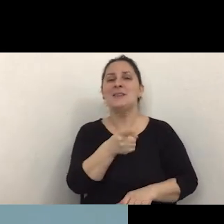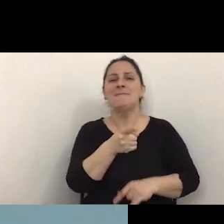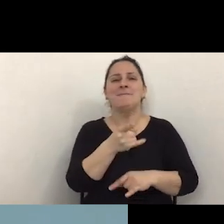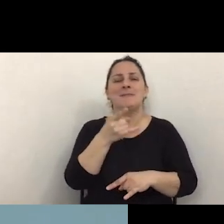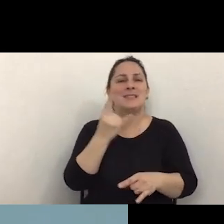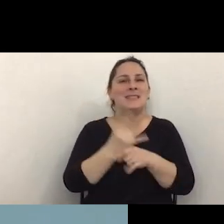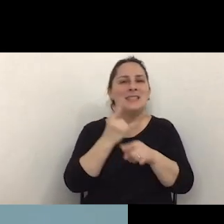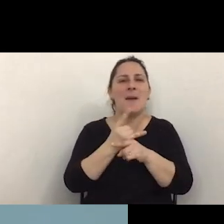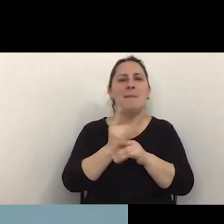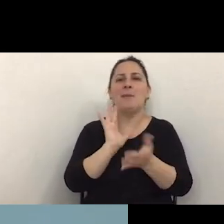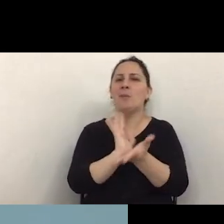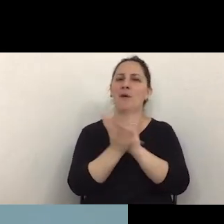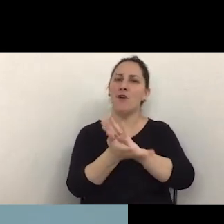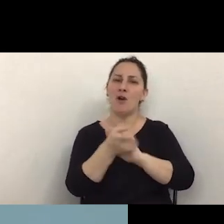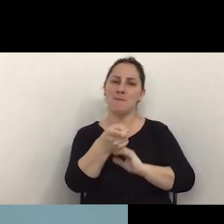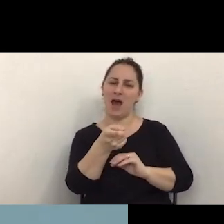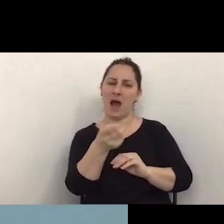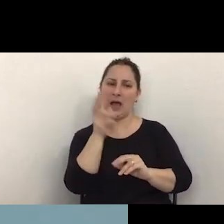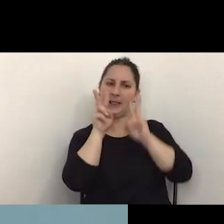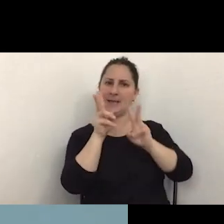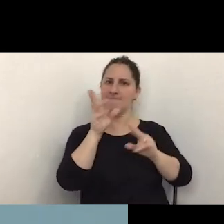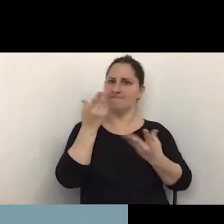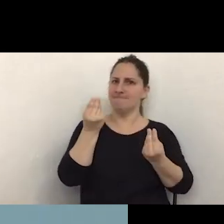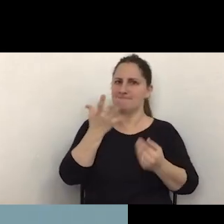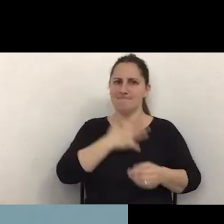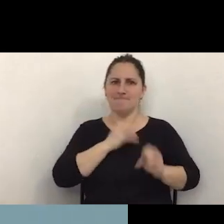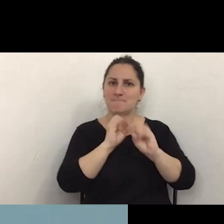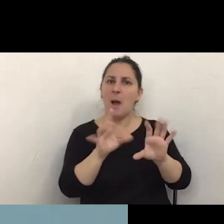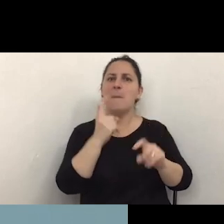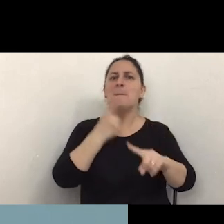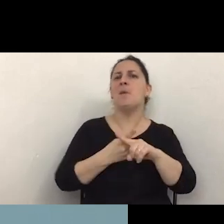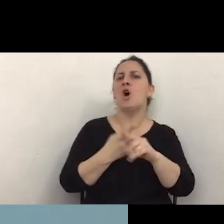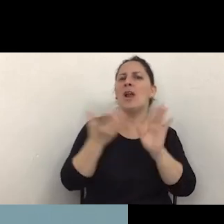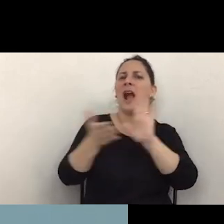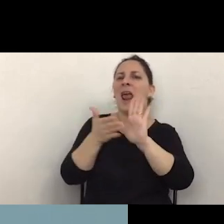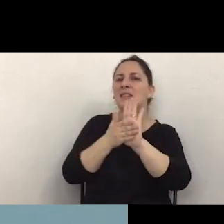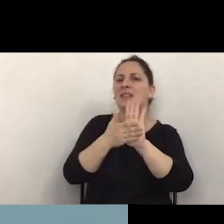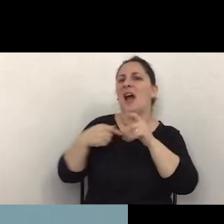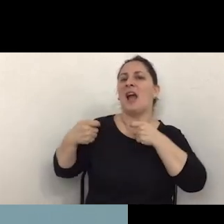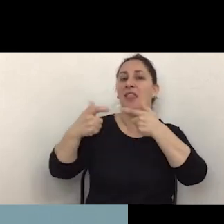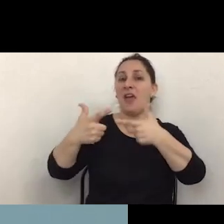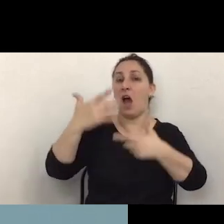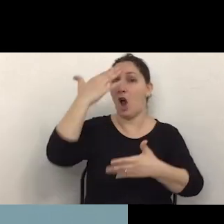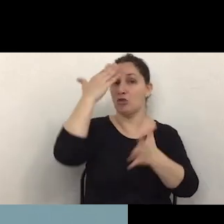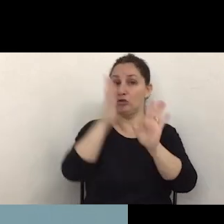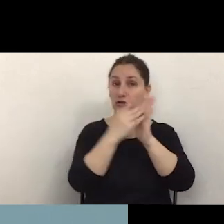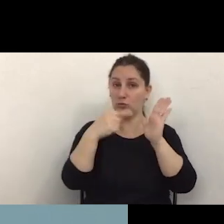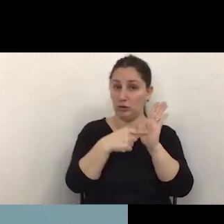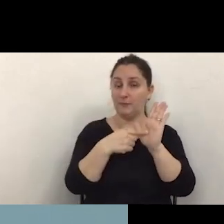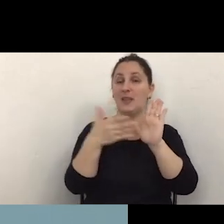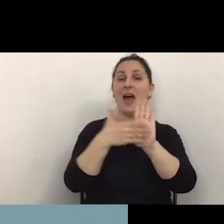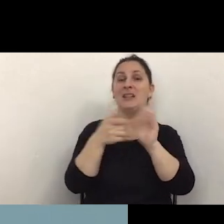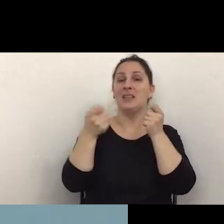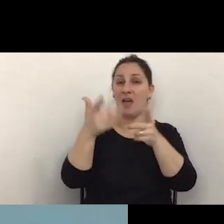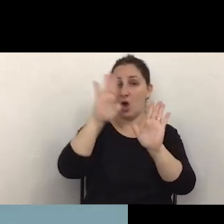manera acusada o mal vista en función de garantías constitucionales. Las garantías constitucionales, si